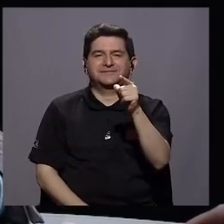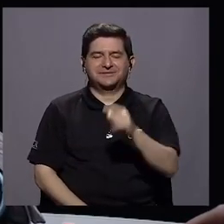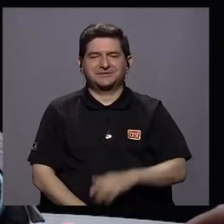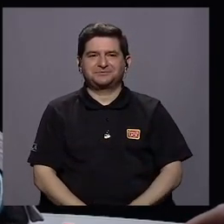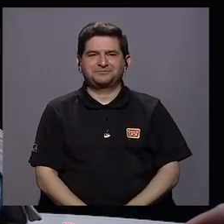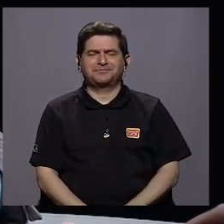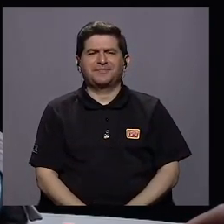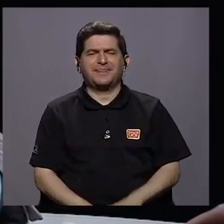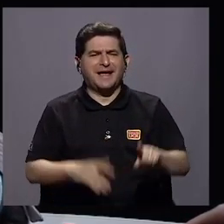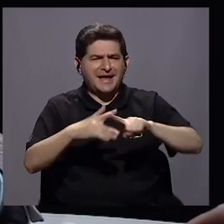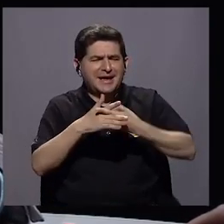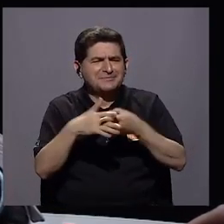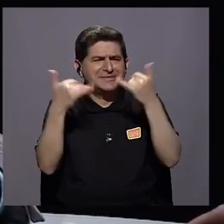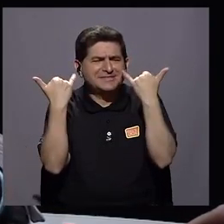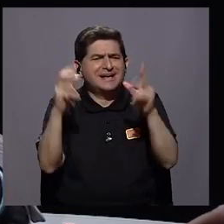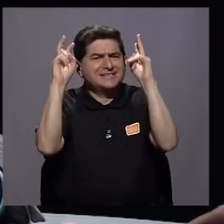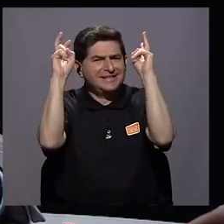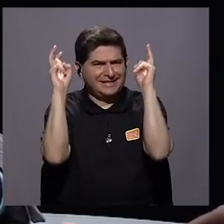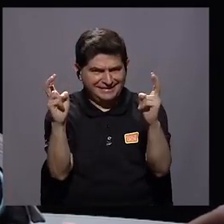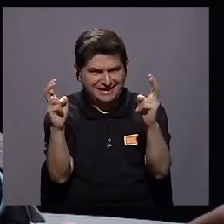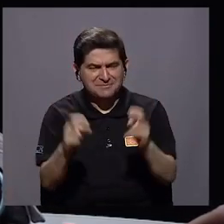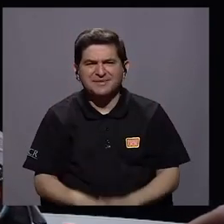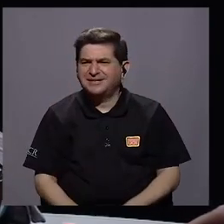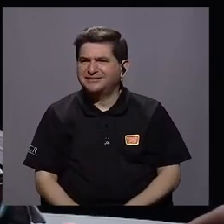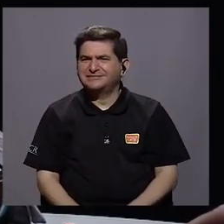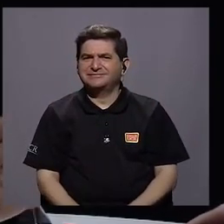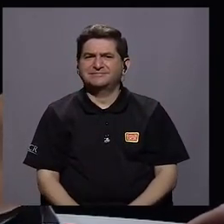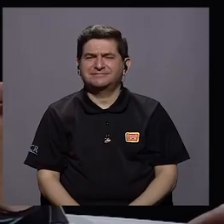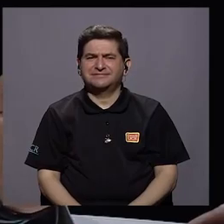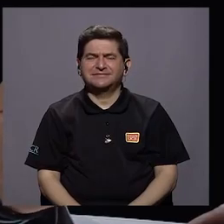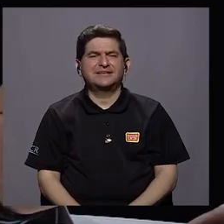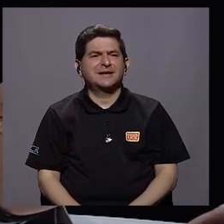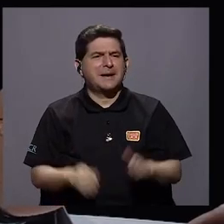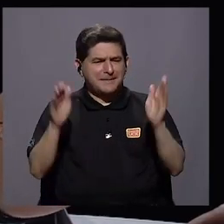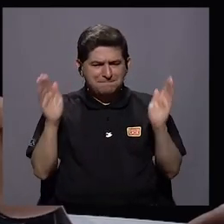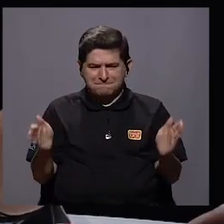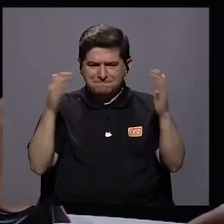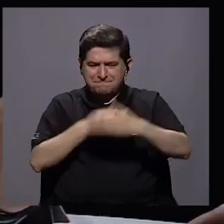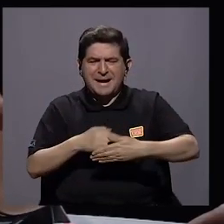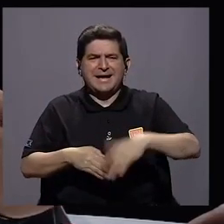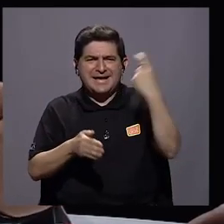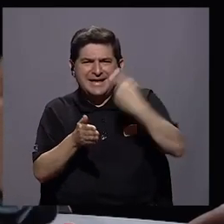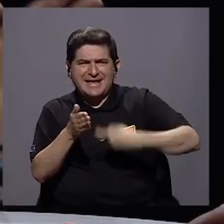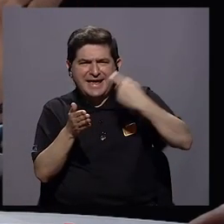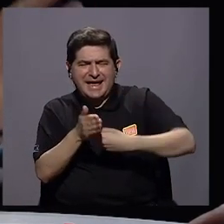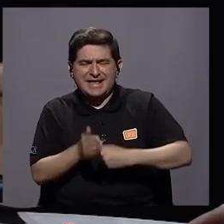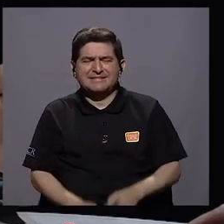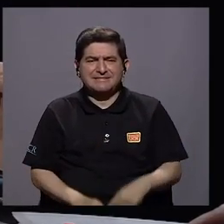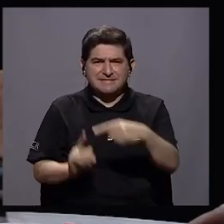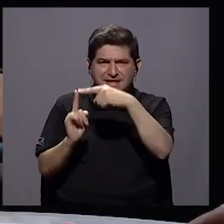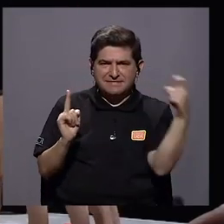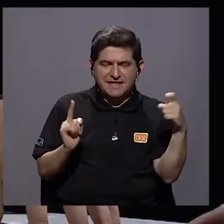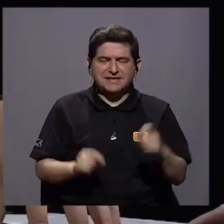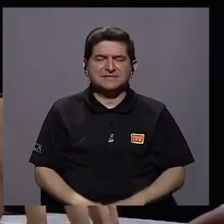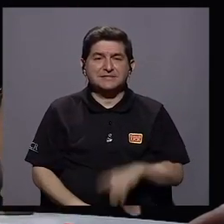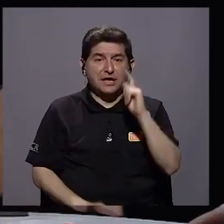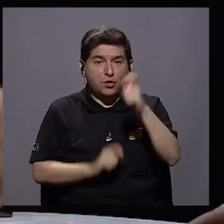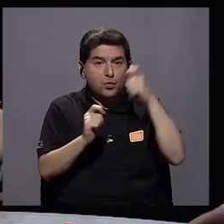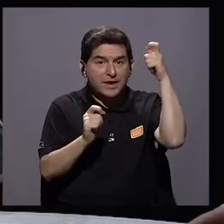bien. Quiero que entremos en materia de una vez. ¿Qué significa entender este paquete de impuestos de lo que significa un